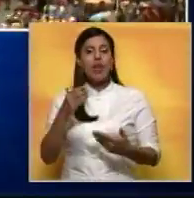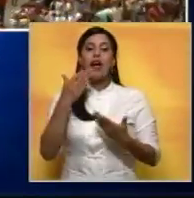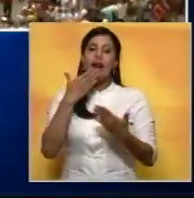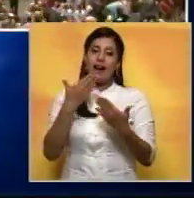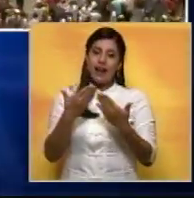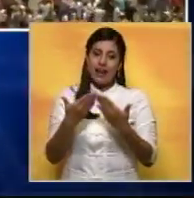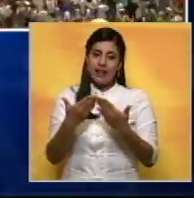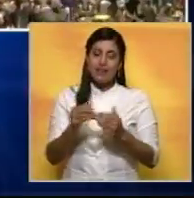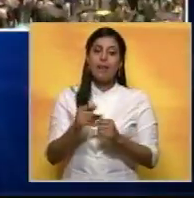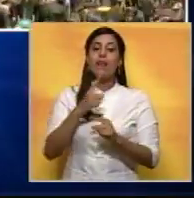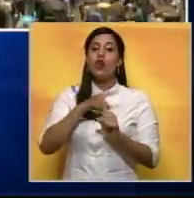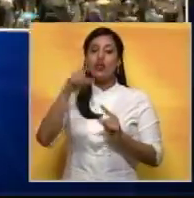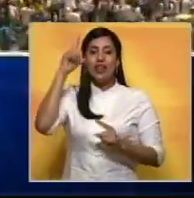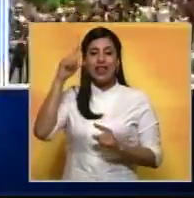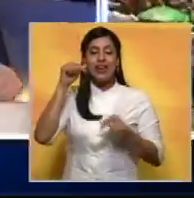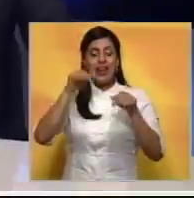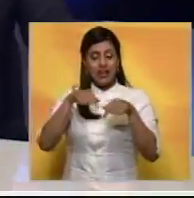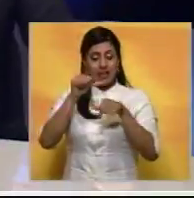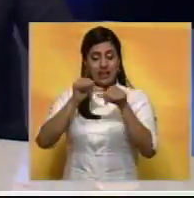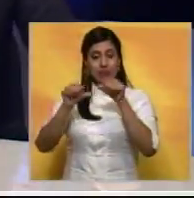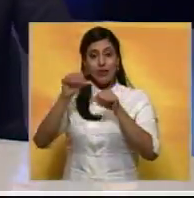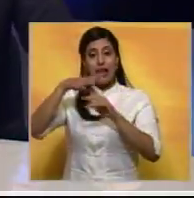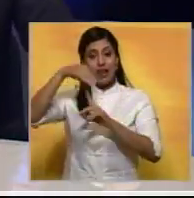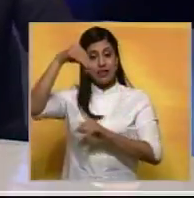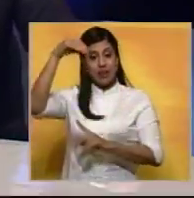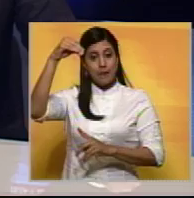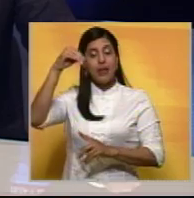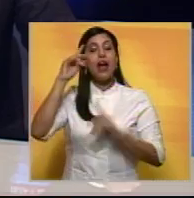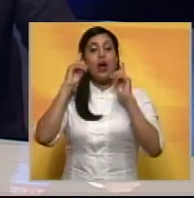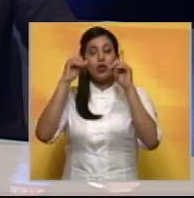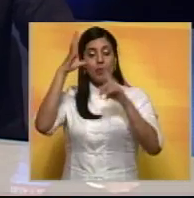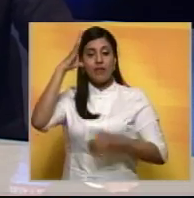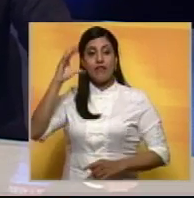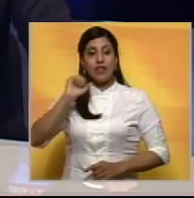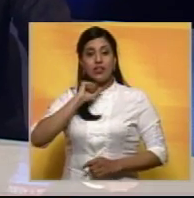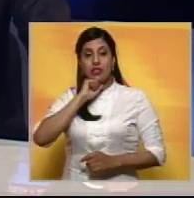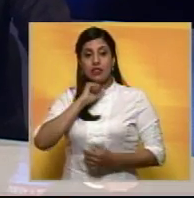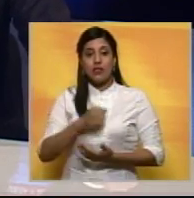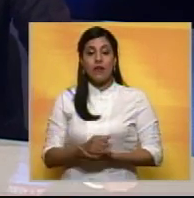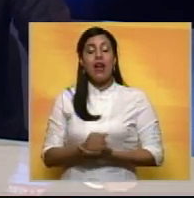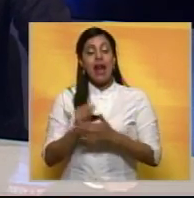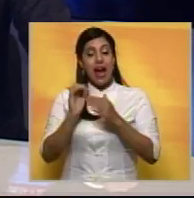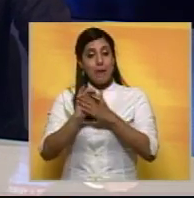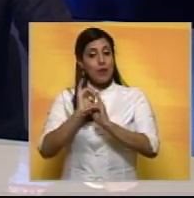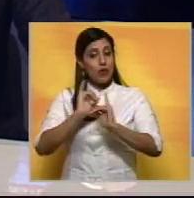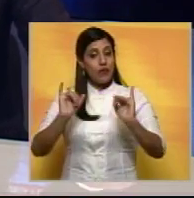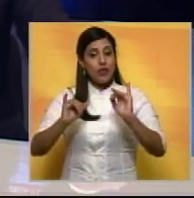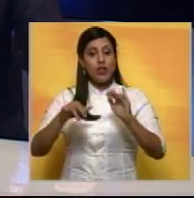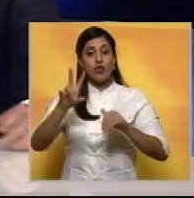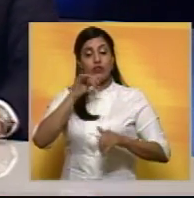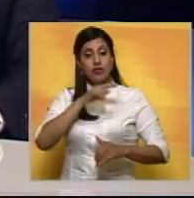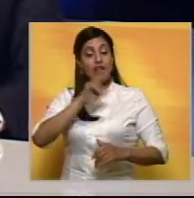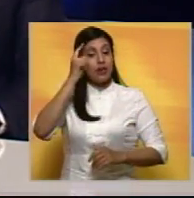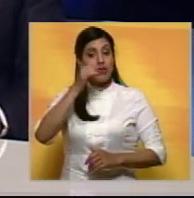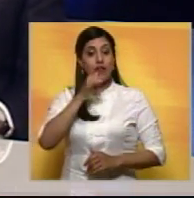Muchísimas gracias, Lirio Pérez, desde el distribuidor Altamira en la autopista Francisco Fajardo. Amigos, y hasta aquí la presente